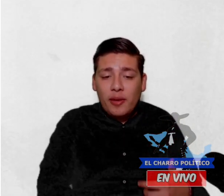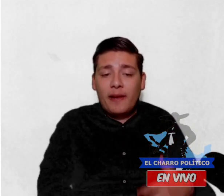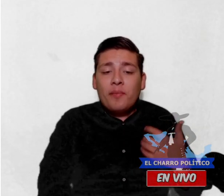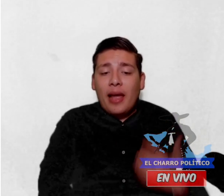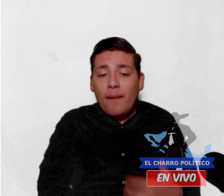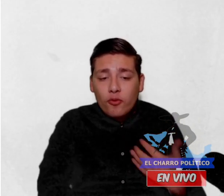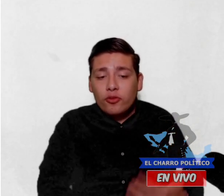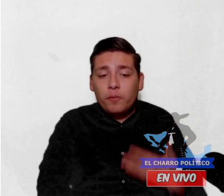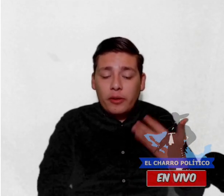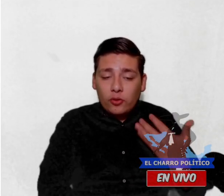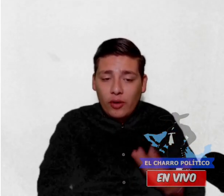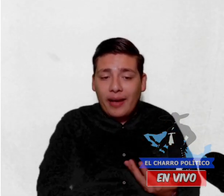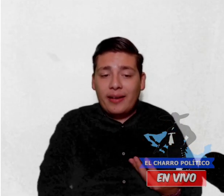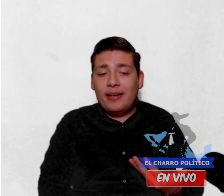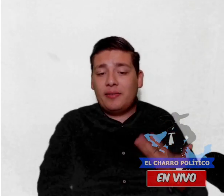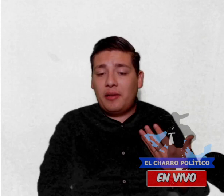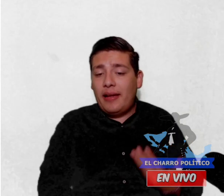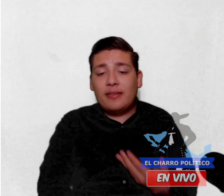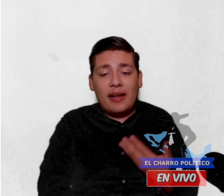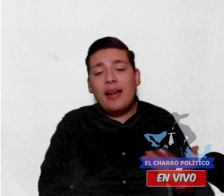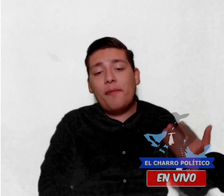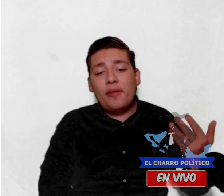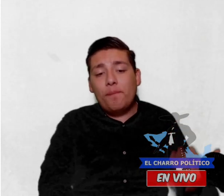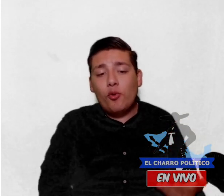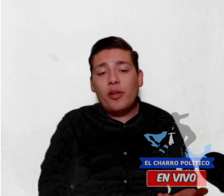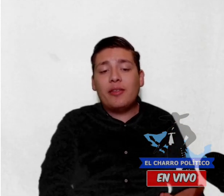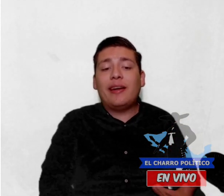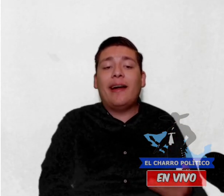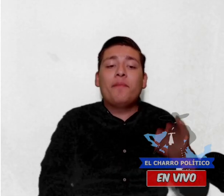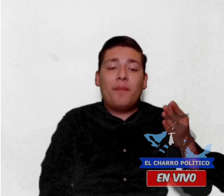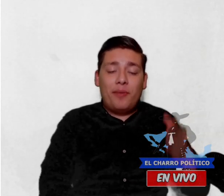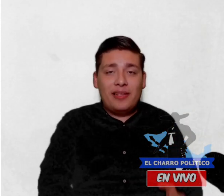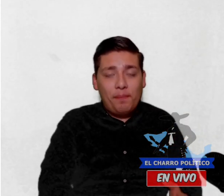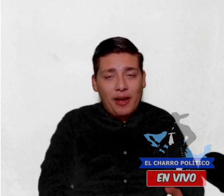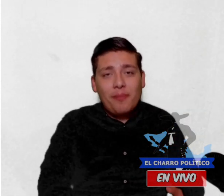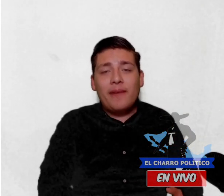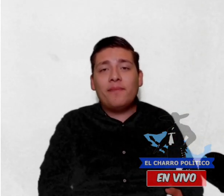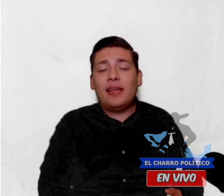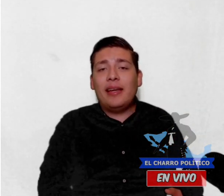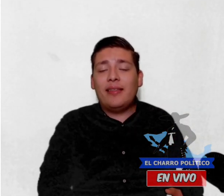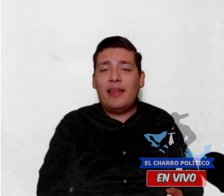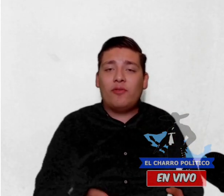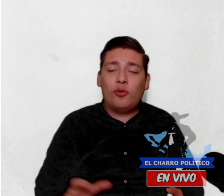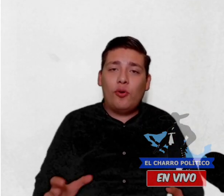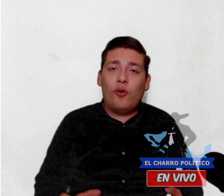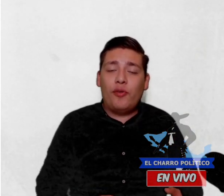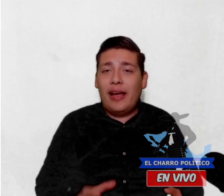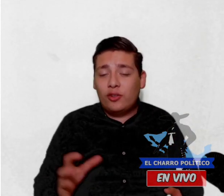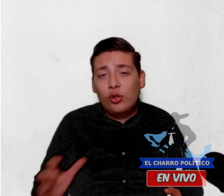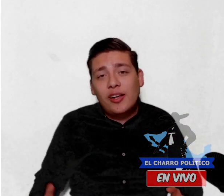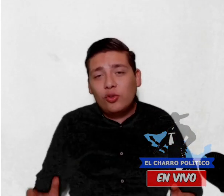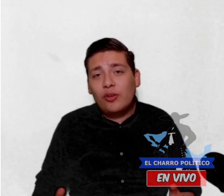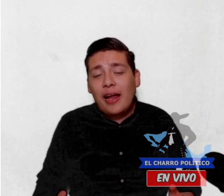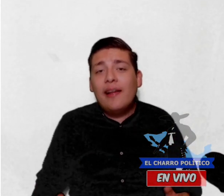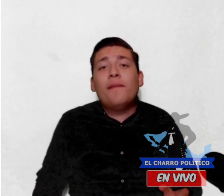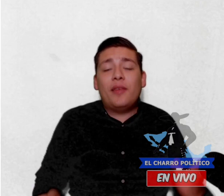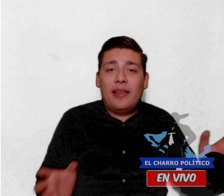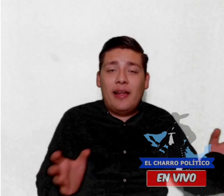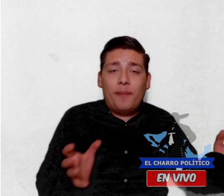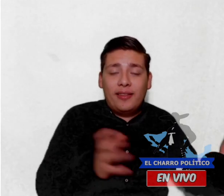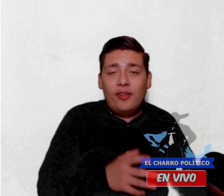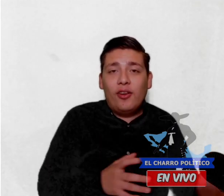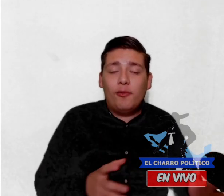podemos ver a muchos personajes que están en la vida política, principalmente dentro de Acción Nacional